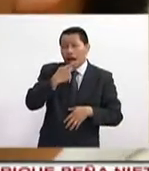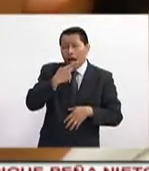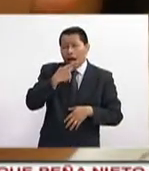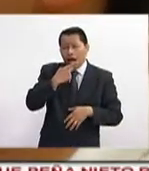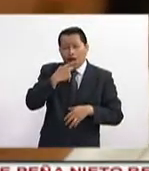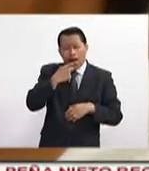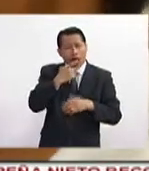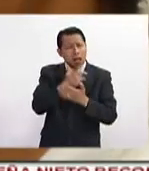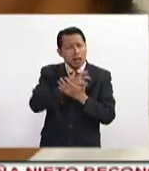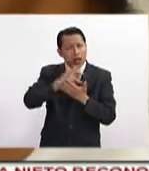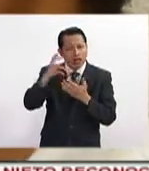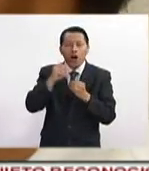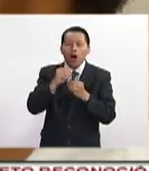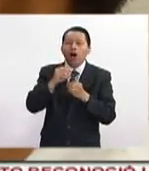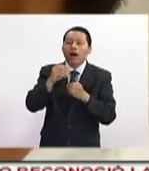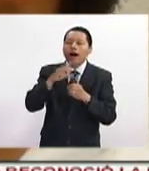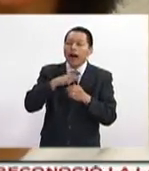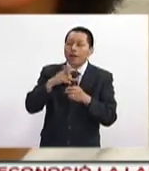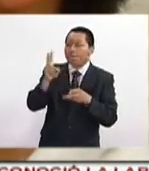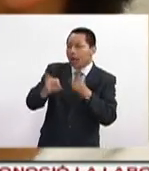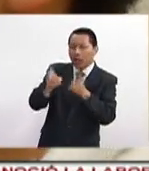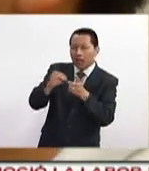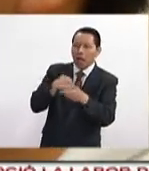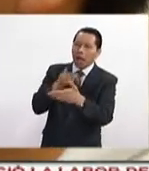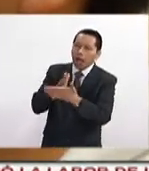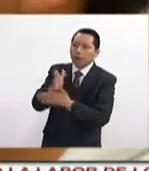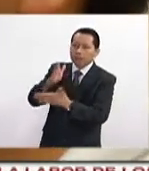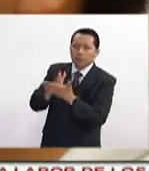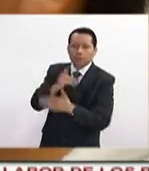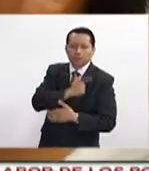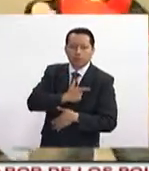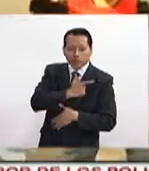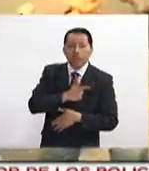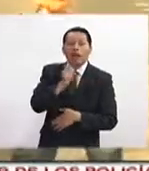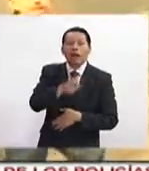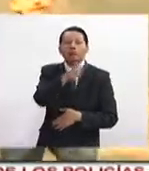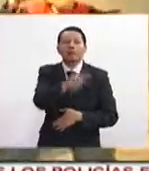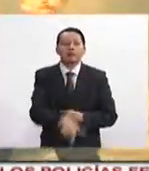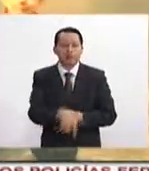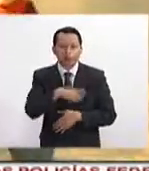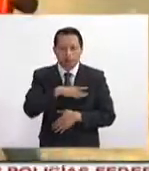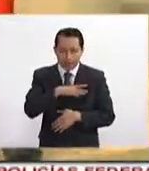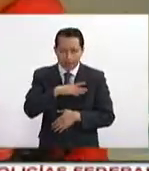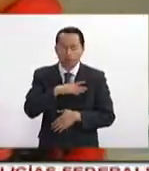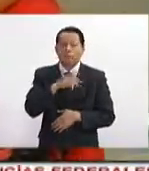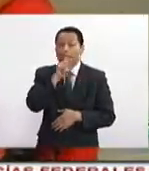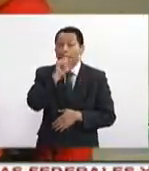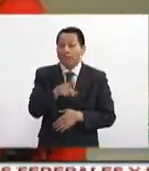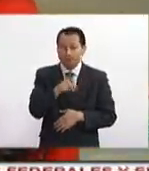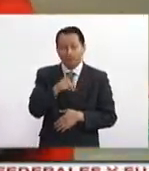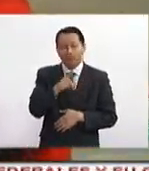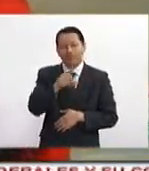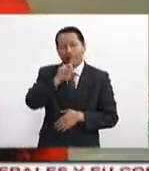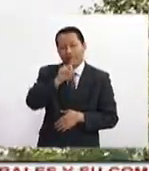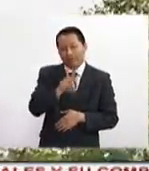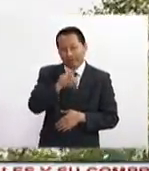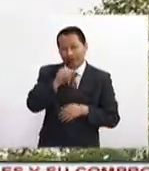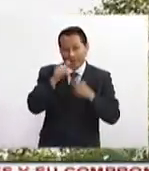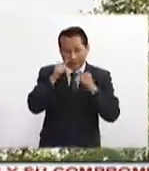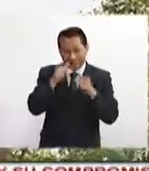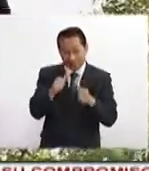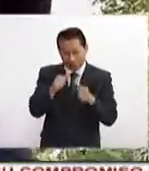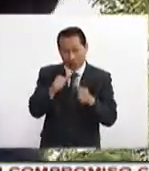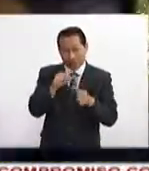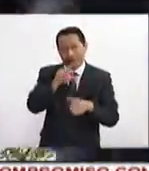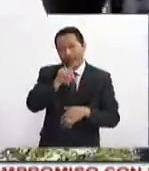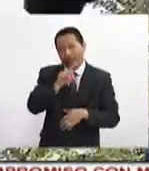interrumpir conversaciones de manera frecuente son algunos de los síntomas que una persona con déficit de atención e hiperactividad presenta. Y